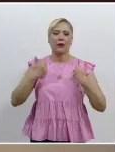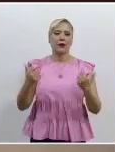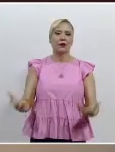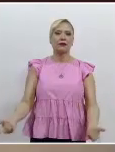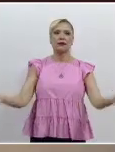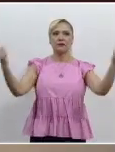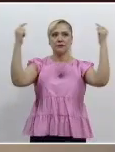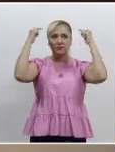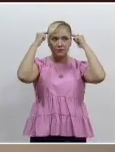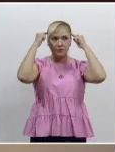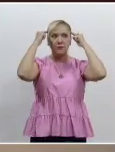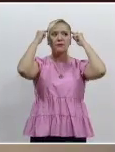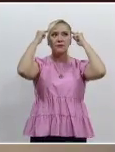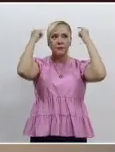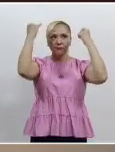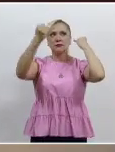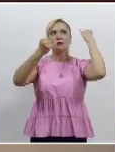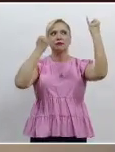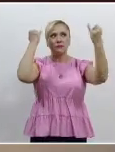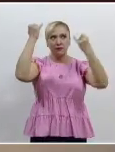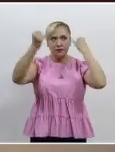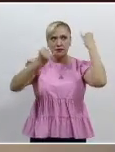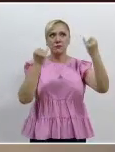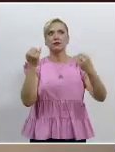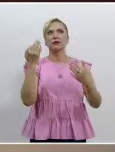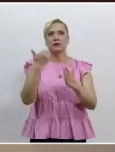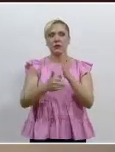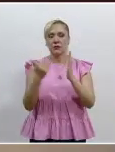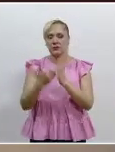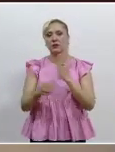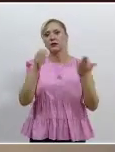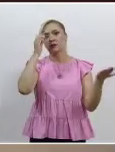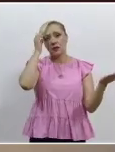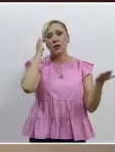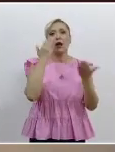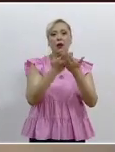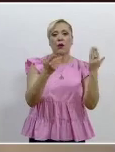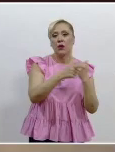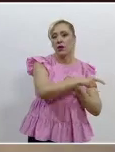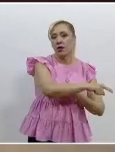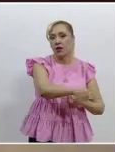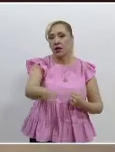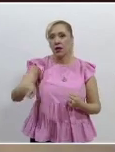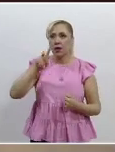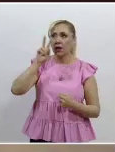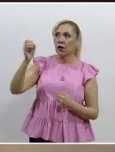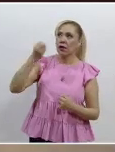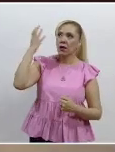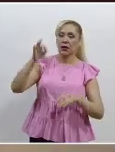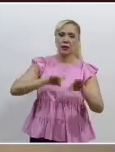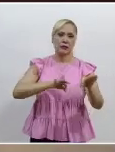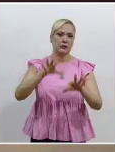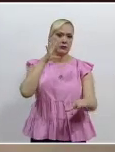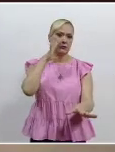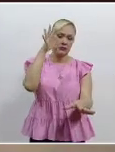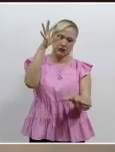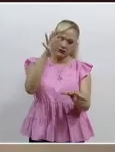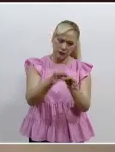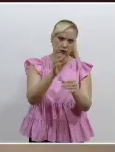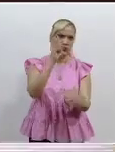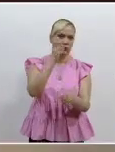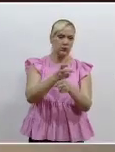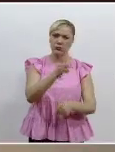cabeza muchísimas ideas, muchas cosas por hacer y el trabajo es arduo, nuestro compromiso tiene que estar